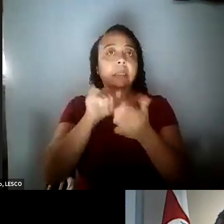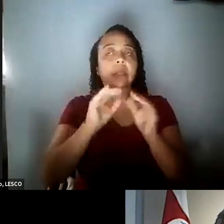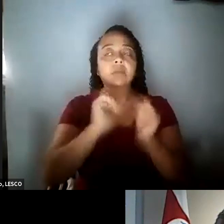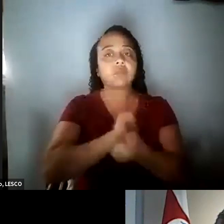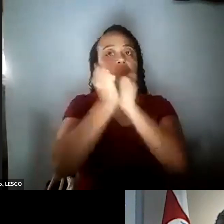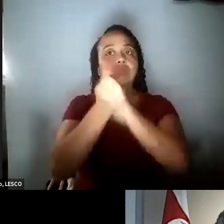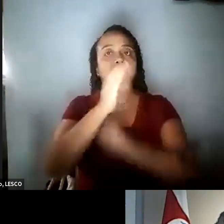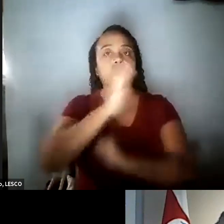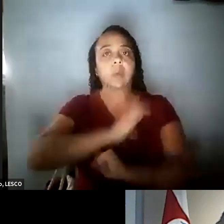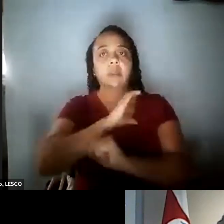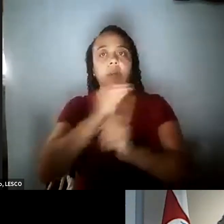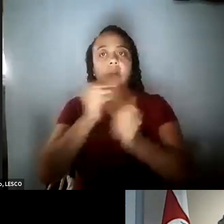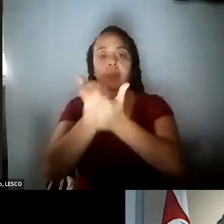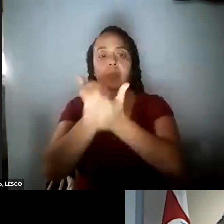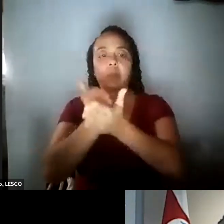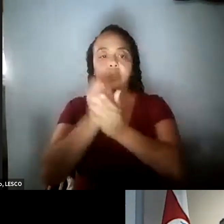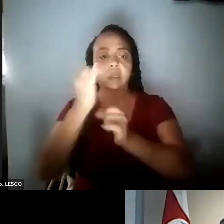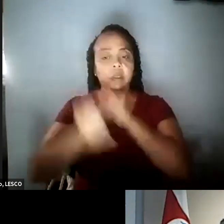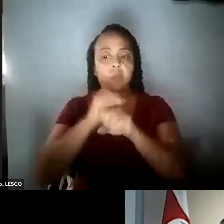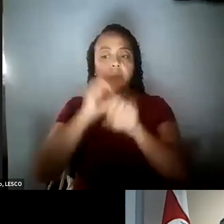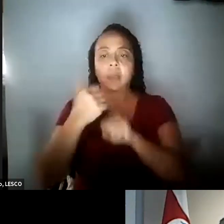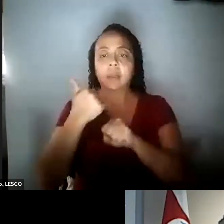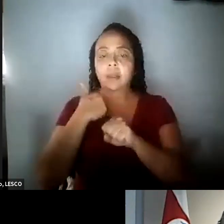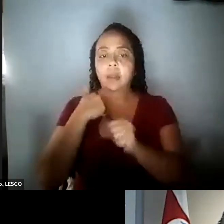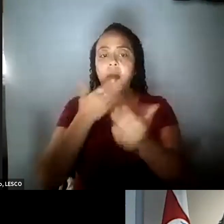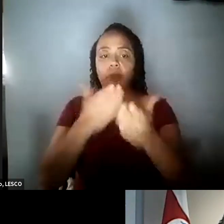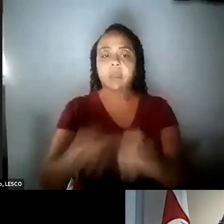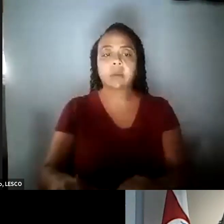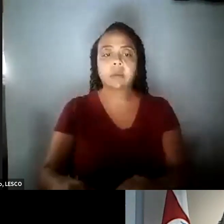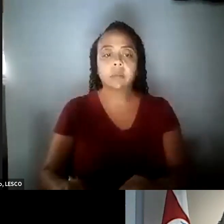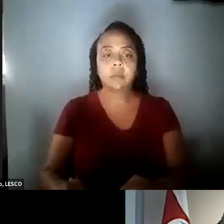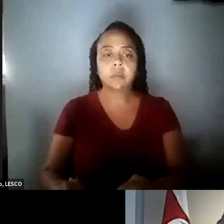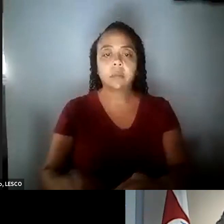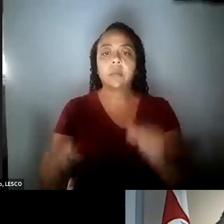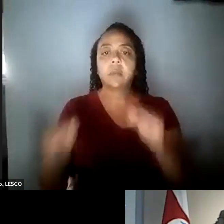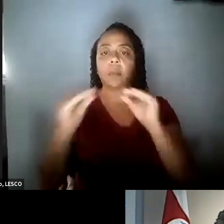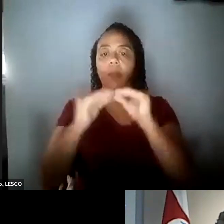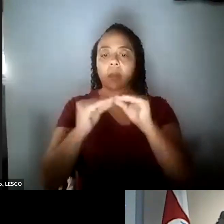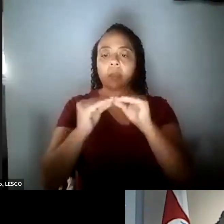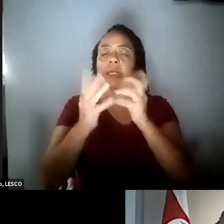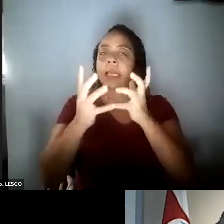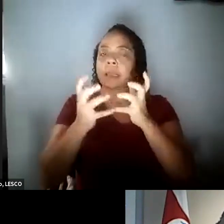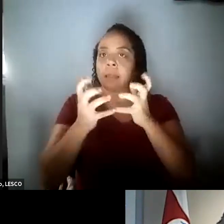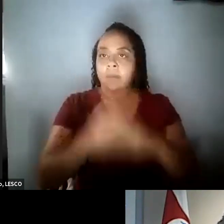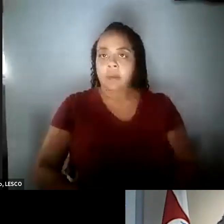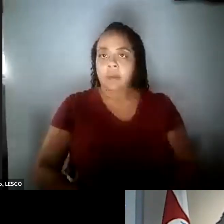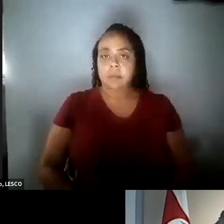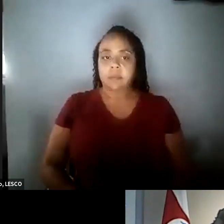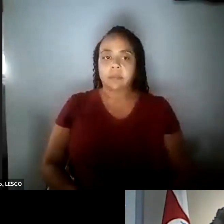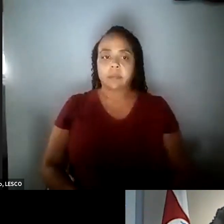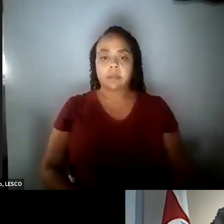cooperación internacional es poder tener una oferta muchísimo más atractiva en términos de